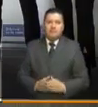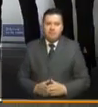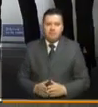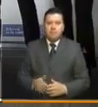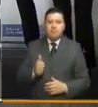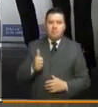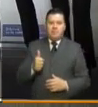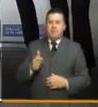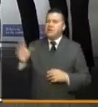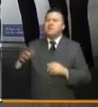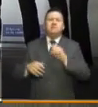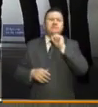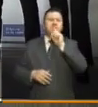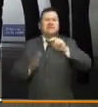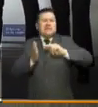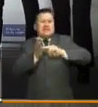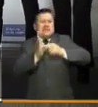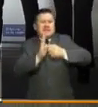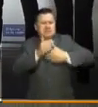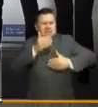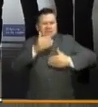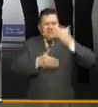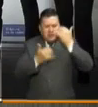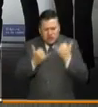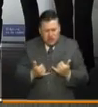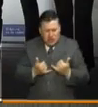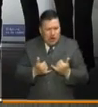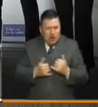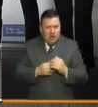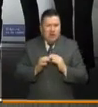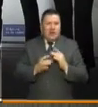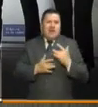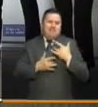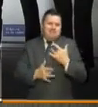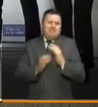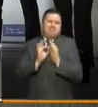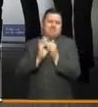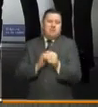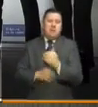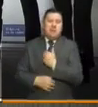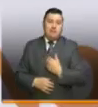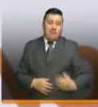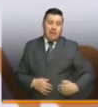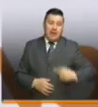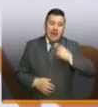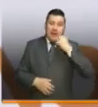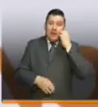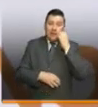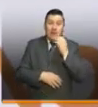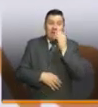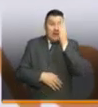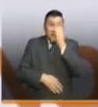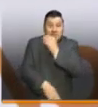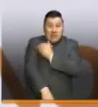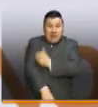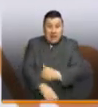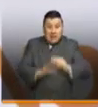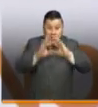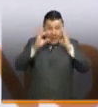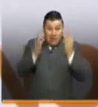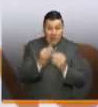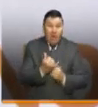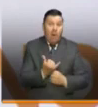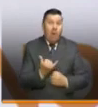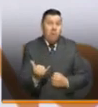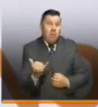qué significa entonces que inicia hoy a este programa ingreso solidario impulsado por el presidente de que los 3 millones de familias que están